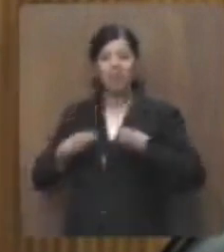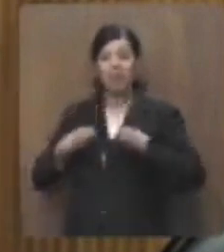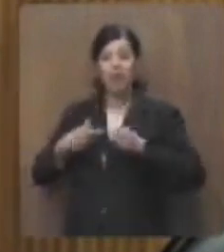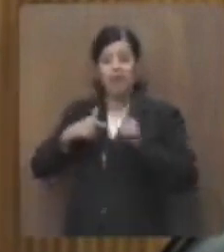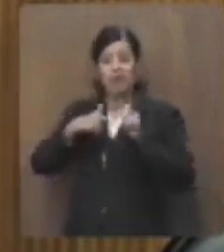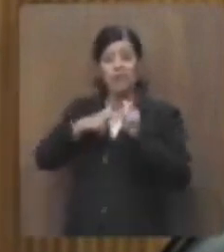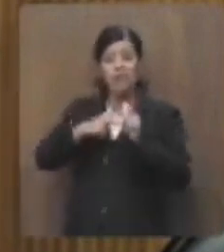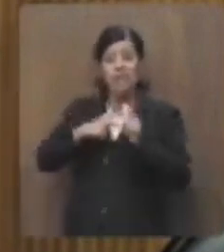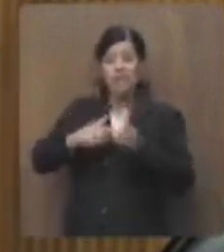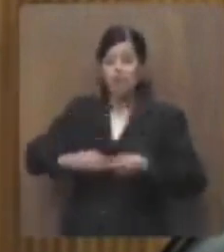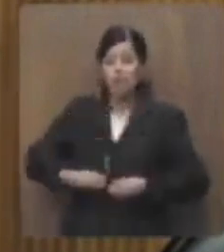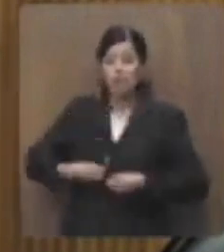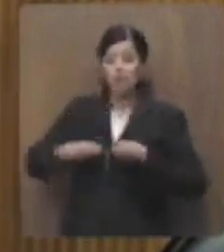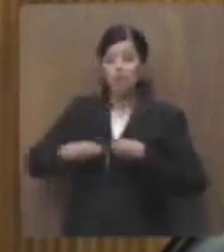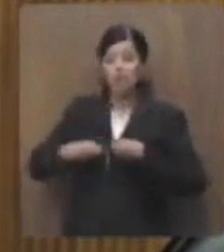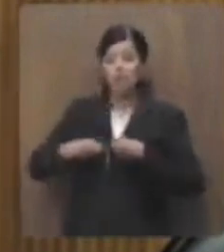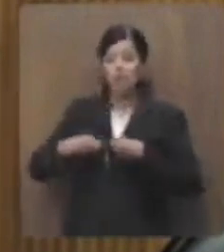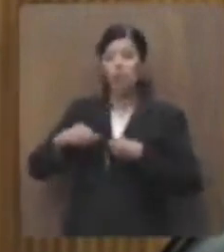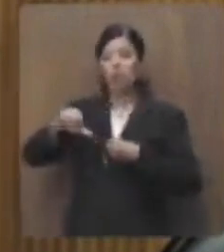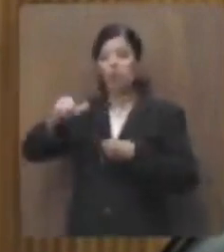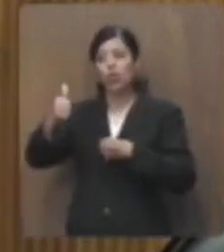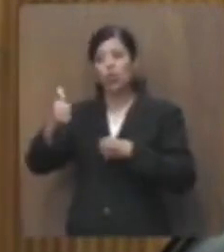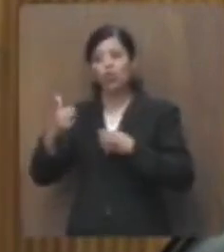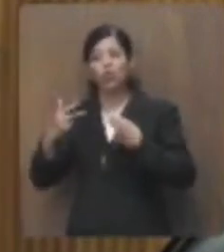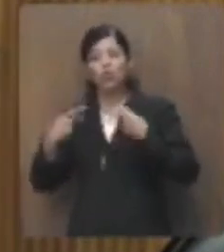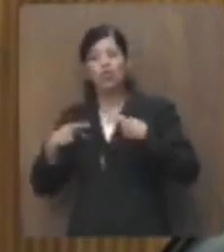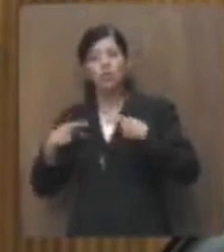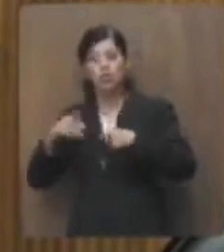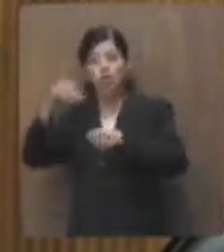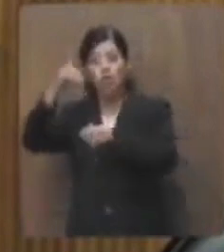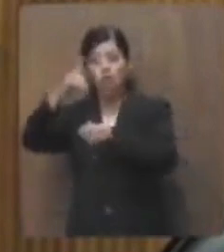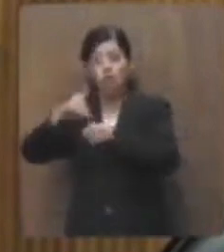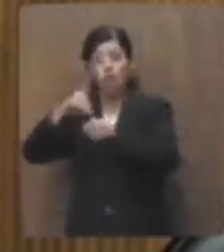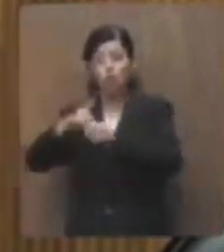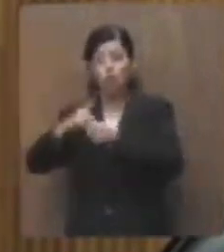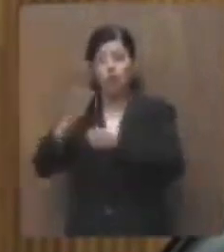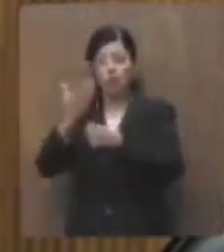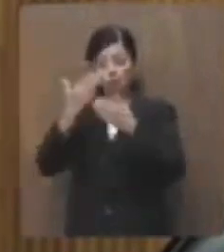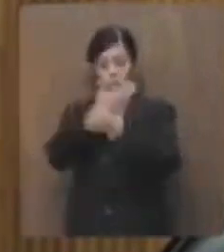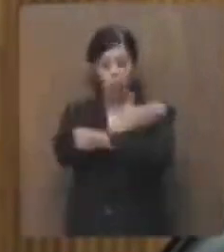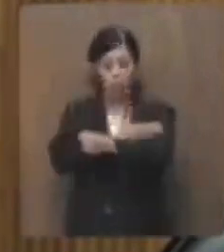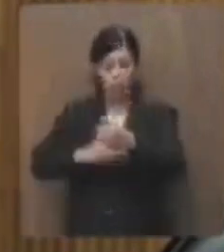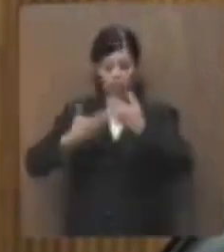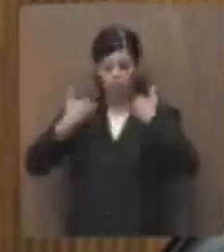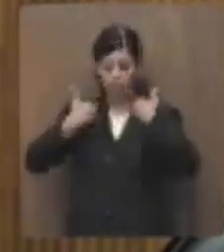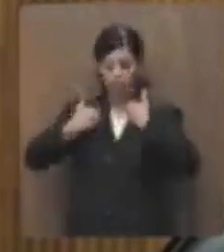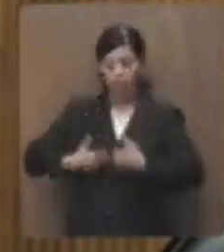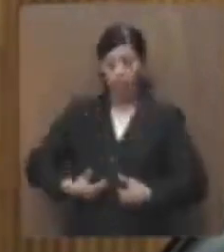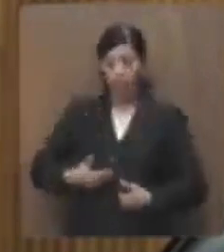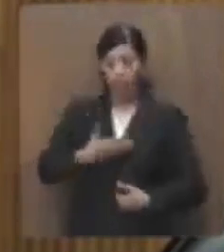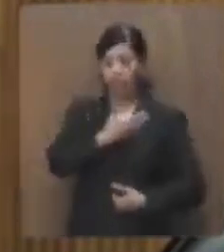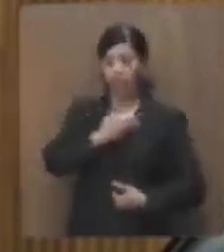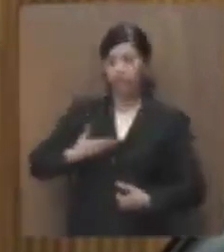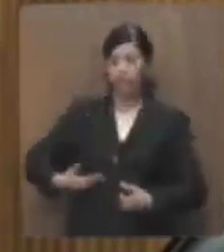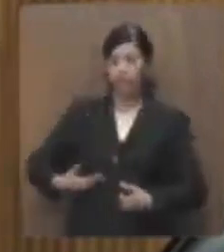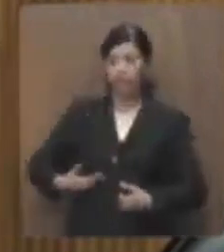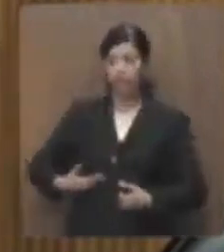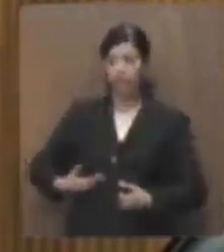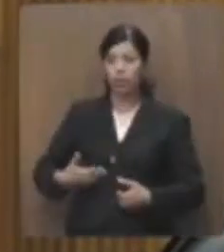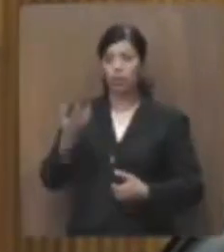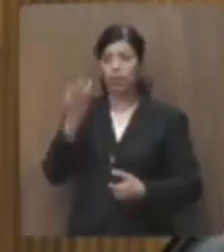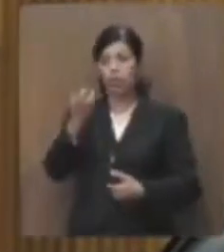a través de otras personas a través de una donación nos convierte Sin lugar a dudas en hombres y mujeres de